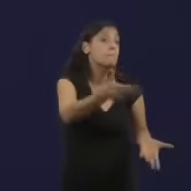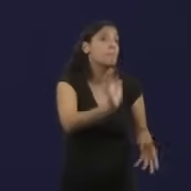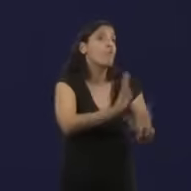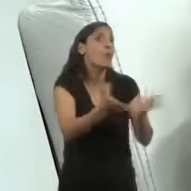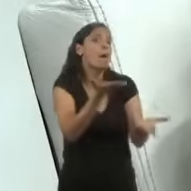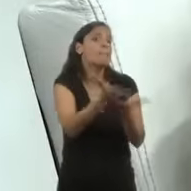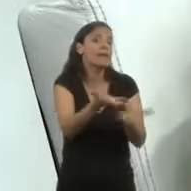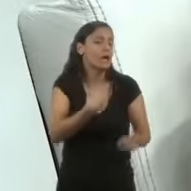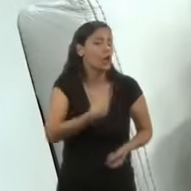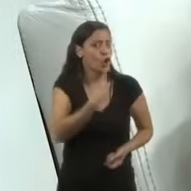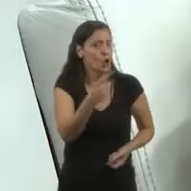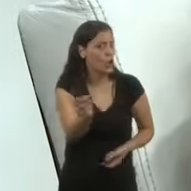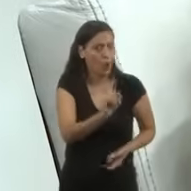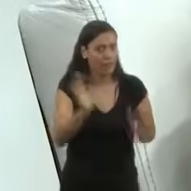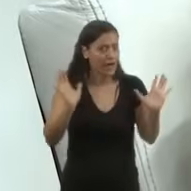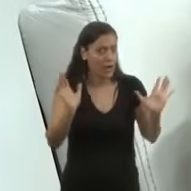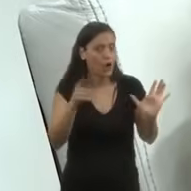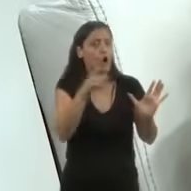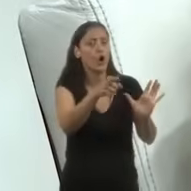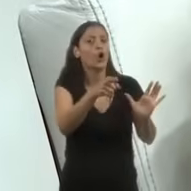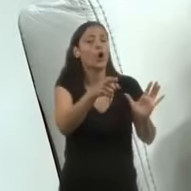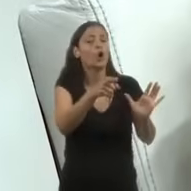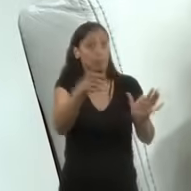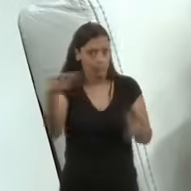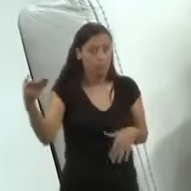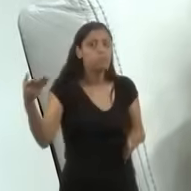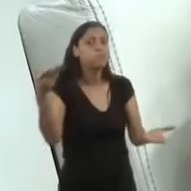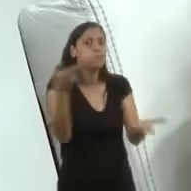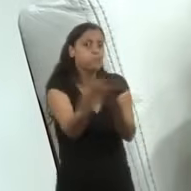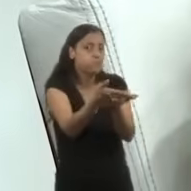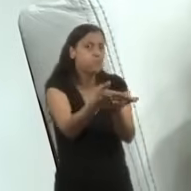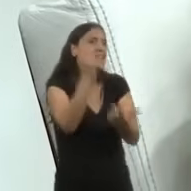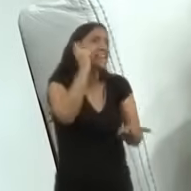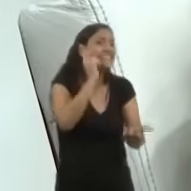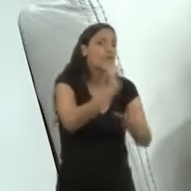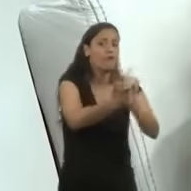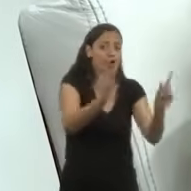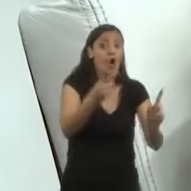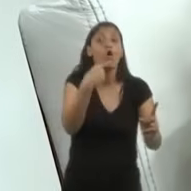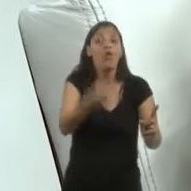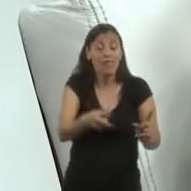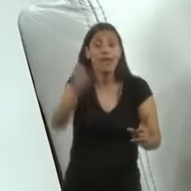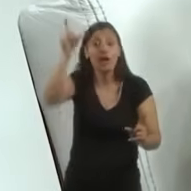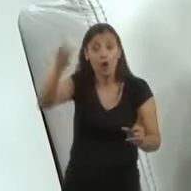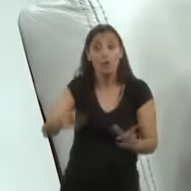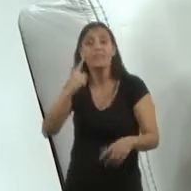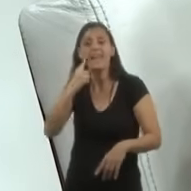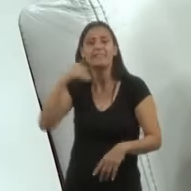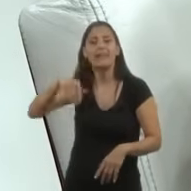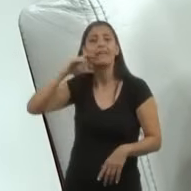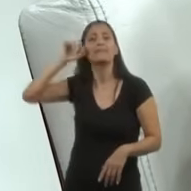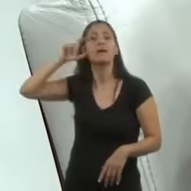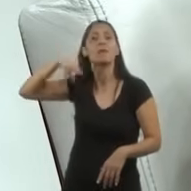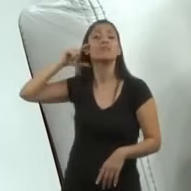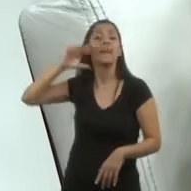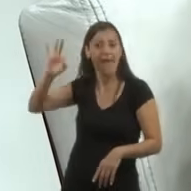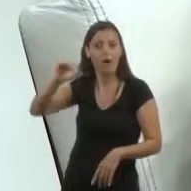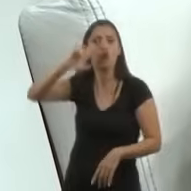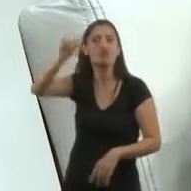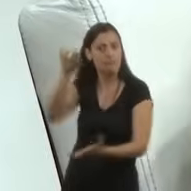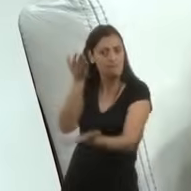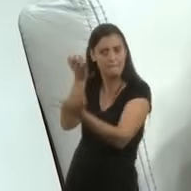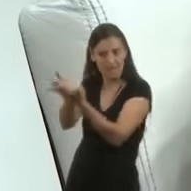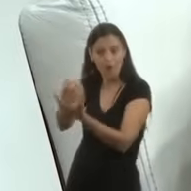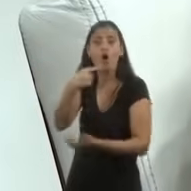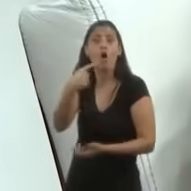no yo no digo que no lo haya solicitado kisil que tengo entendido que no fue así sino que si lo solicitó Montenegro y lo expresó en rueda de prensa de que